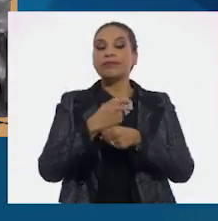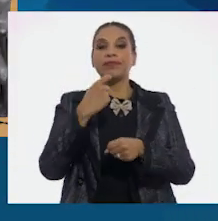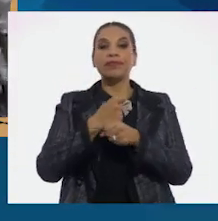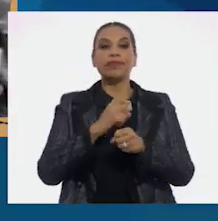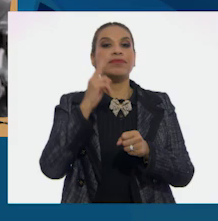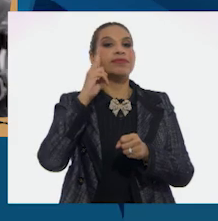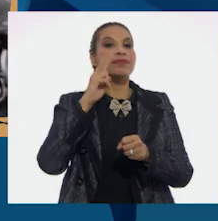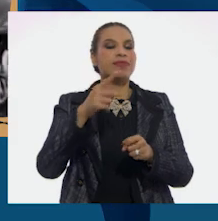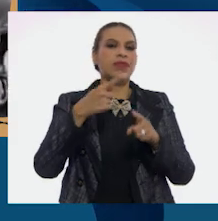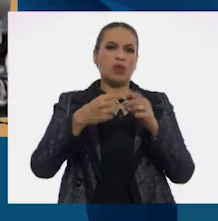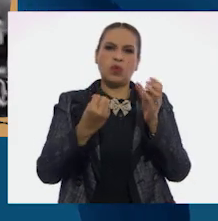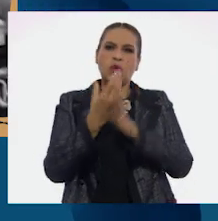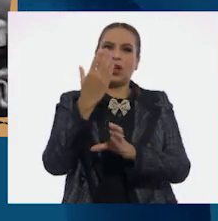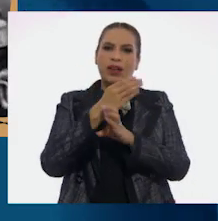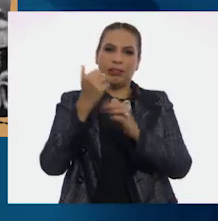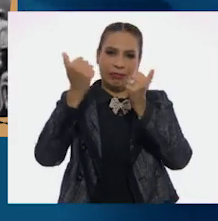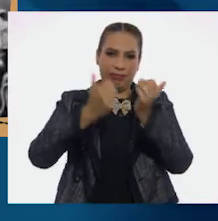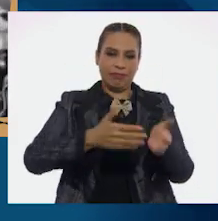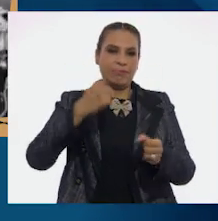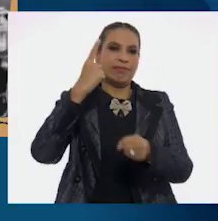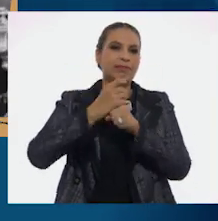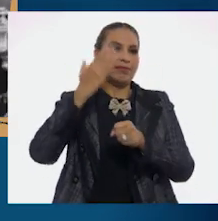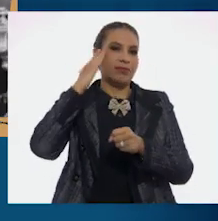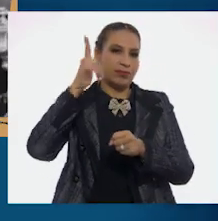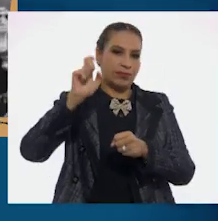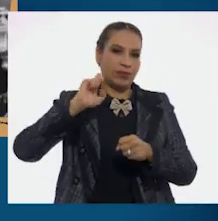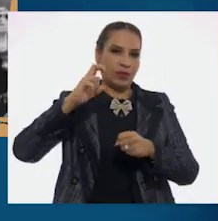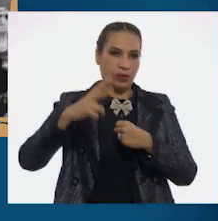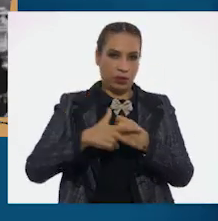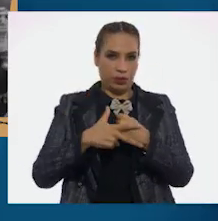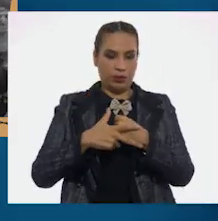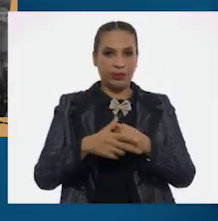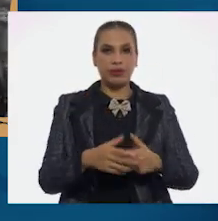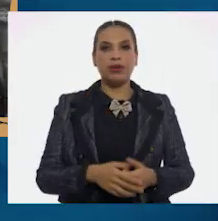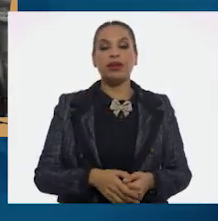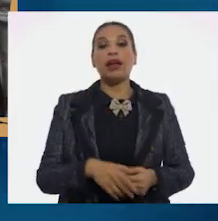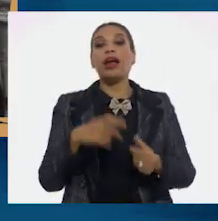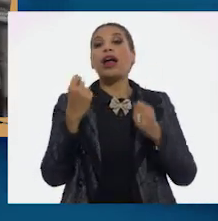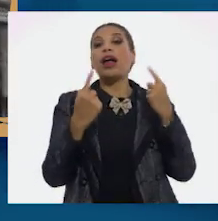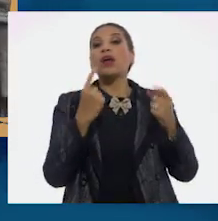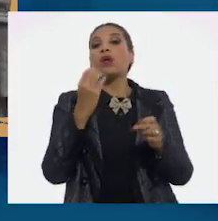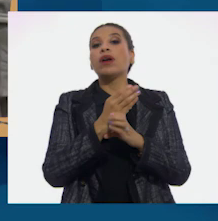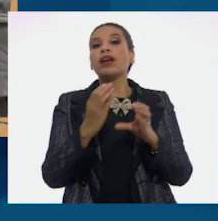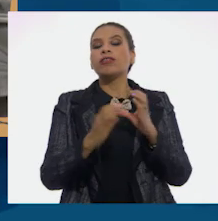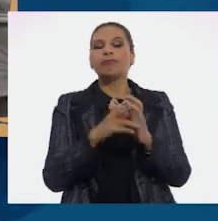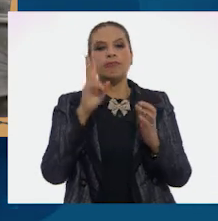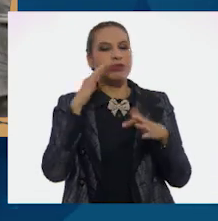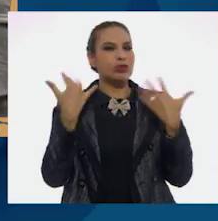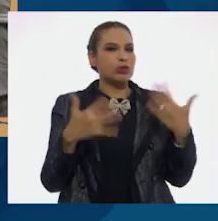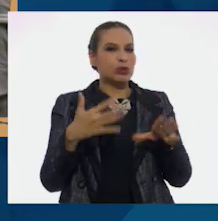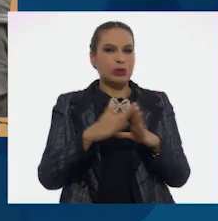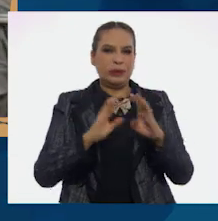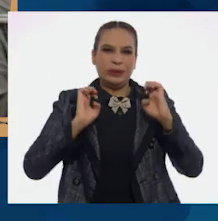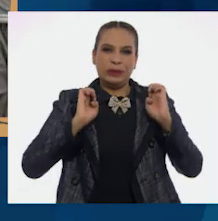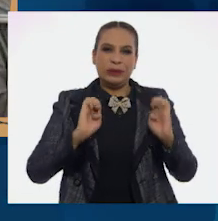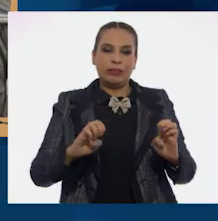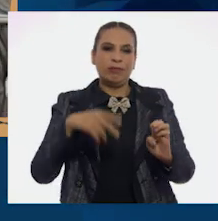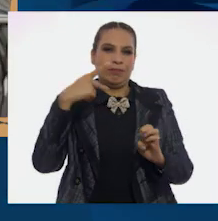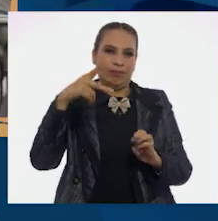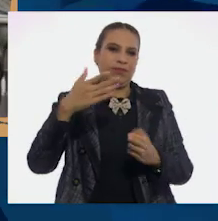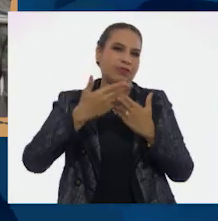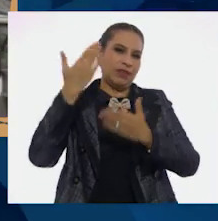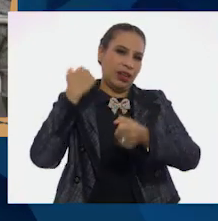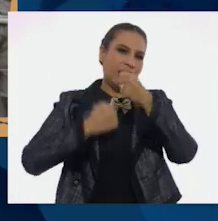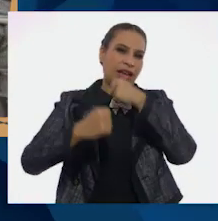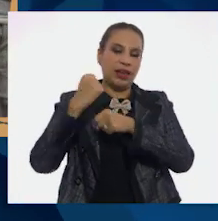en hacerse de las novedades que venían principalmente de Europa. Algunas verdaderamente extravagantes, propias de aquellos